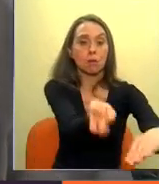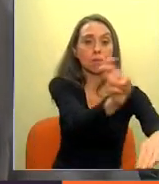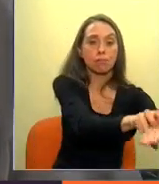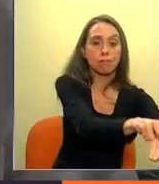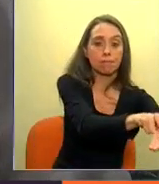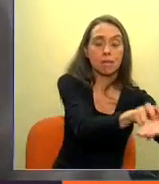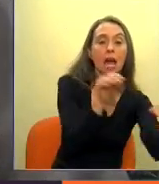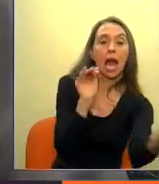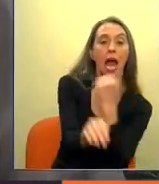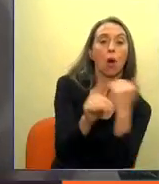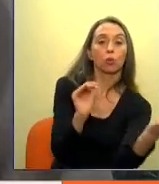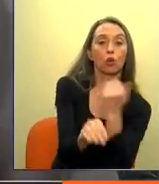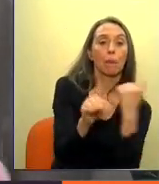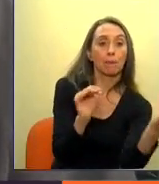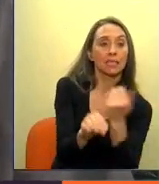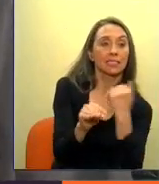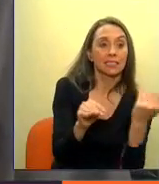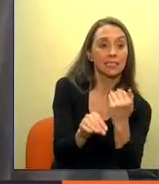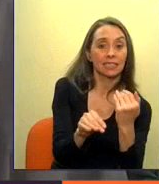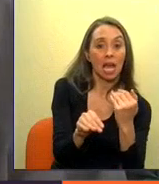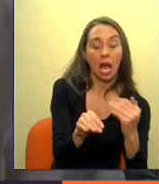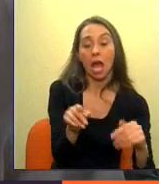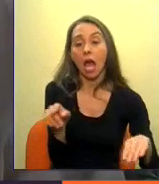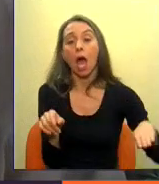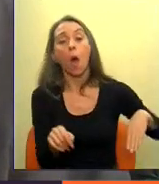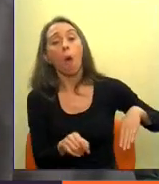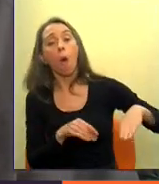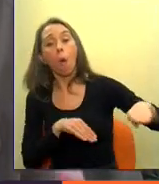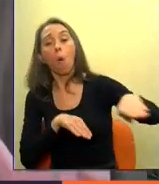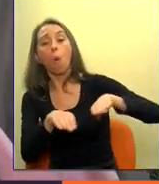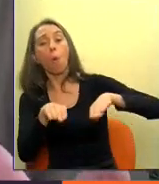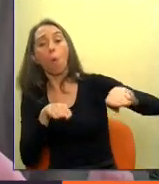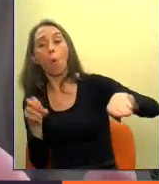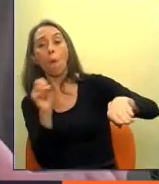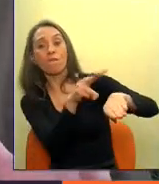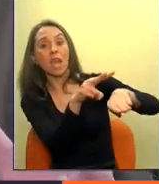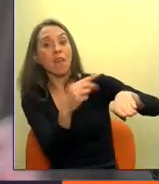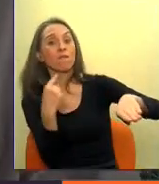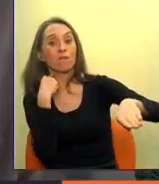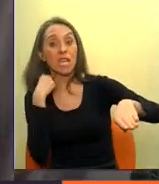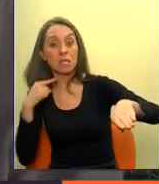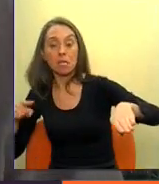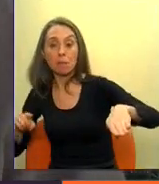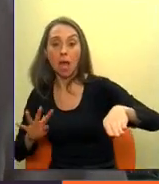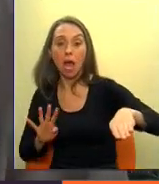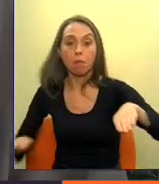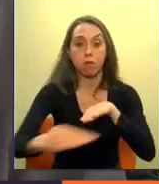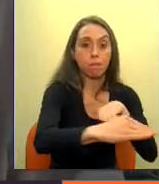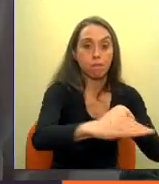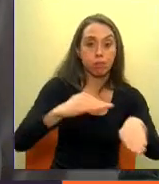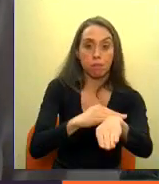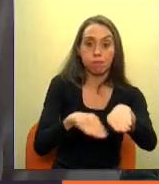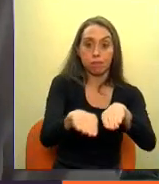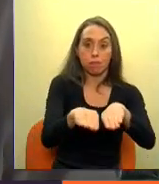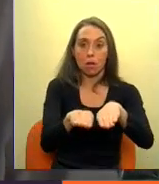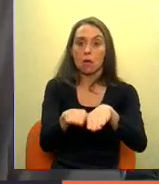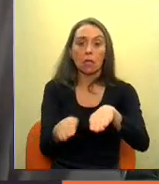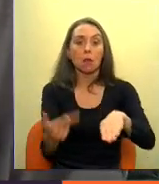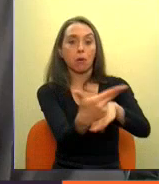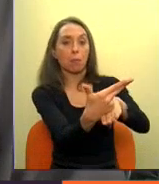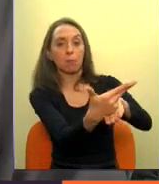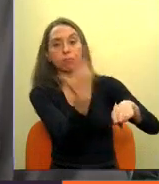autopistas concesionadas por ejemplo ven una víctima y finalmente las encierran les quitan su vehículo